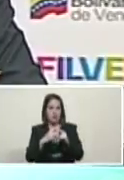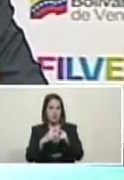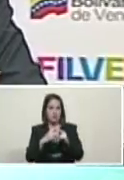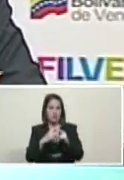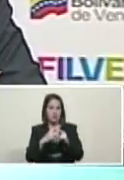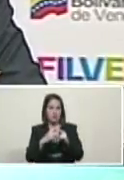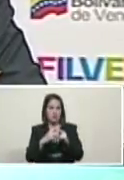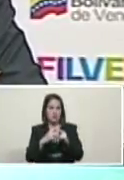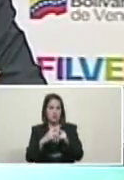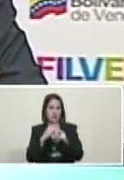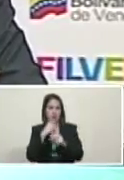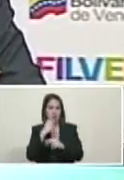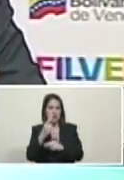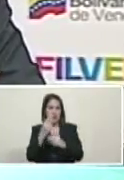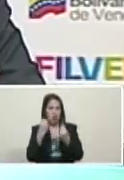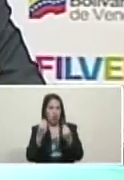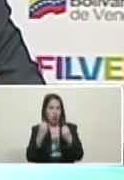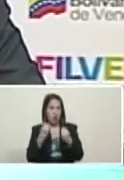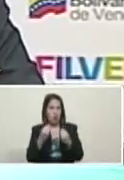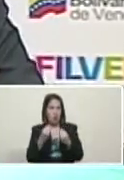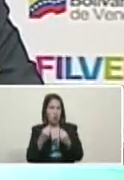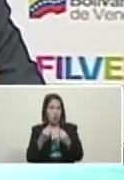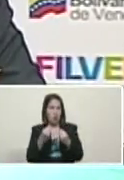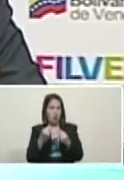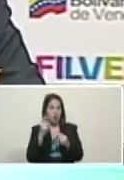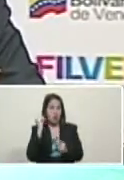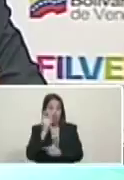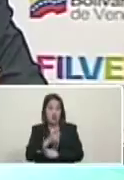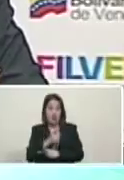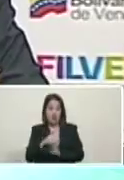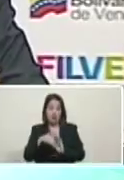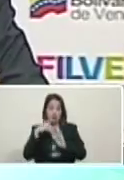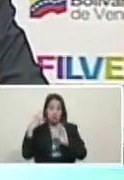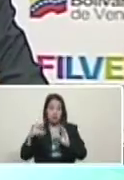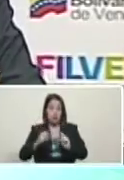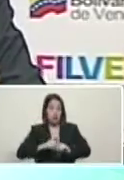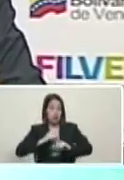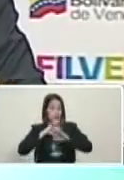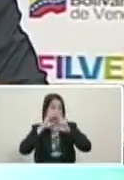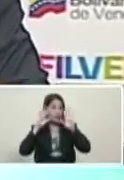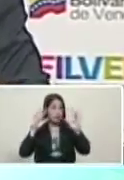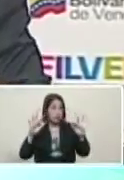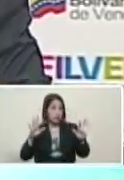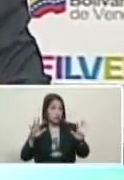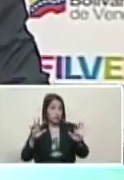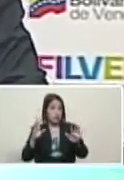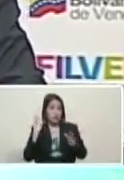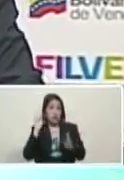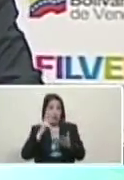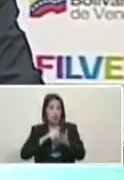defiendes tu brillo y tu derecho a brillar en el país que estés del mundo, en primer lugar.